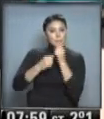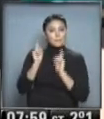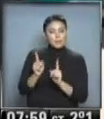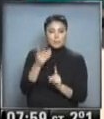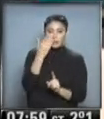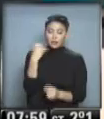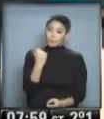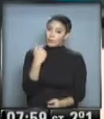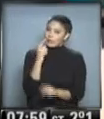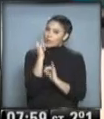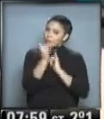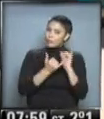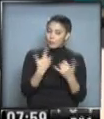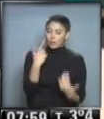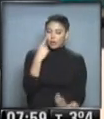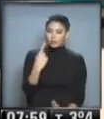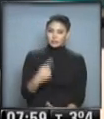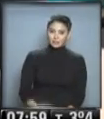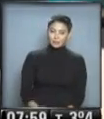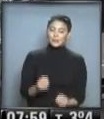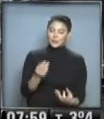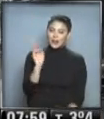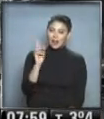bueno rescatar en este momento para conocerlos bueno raúl gracias